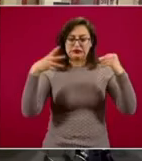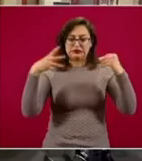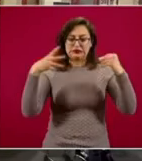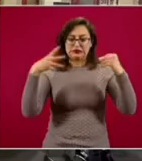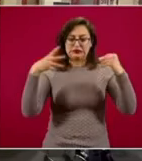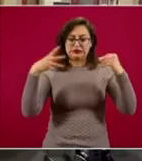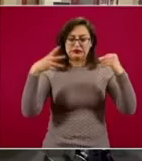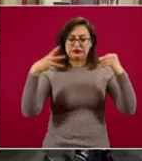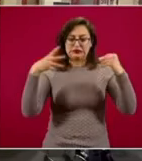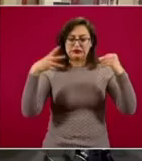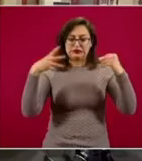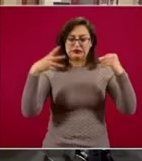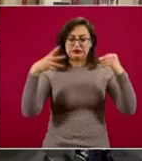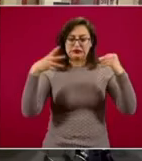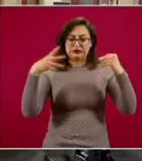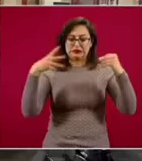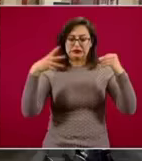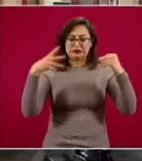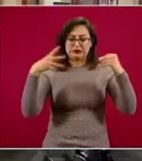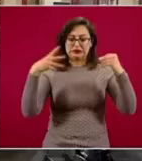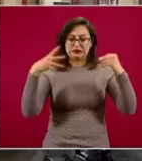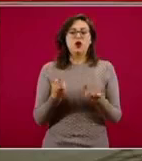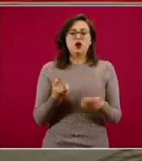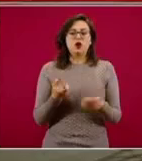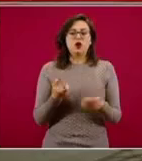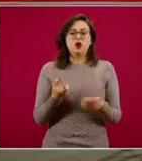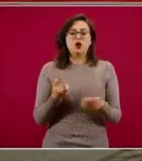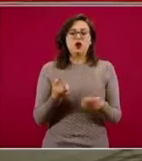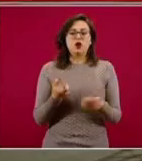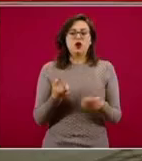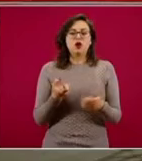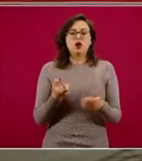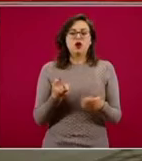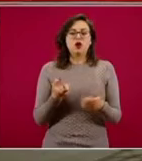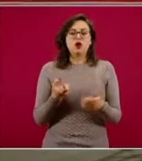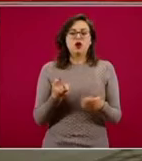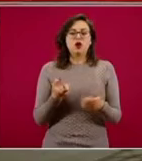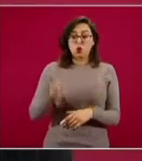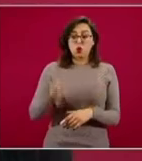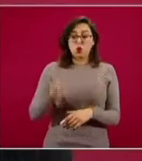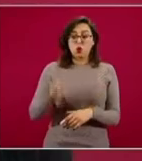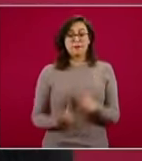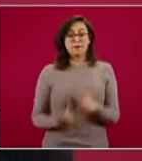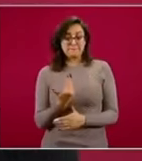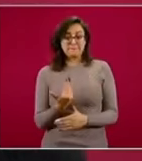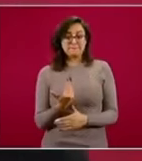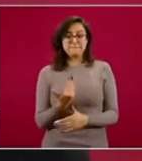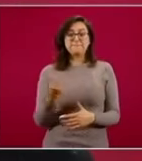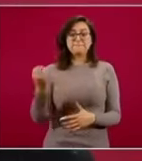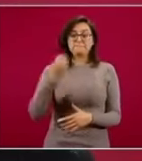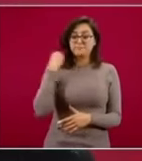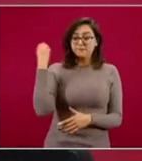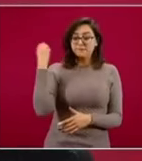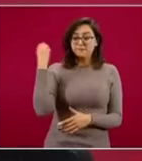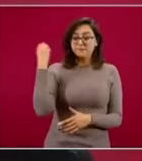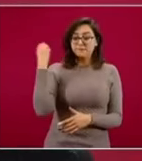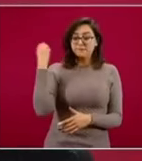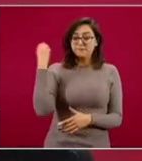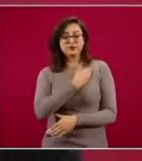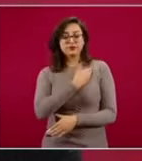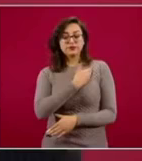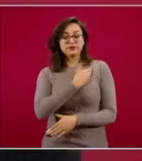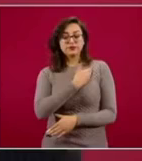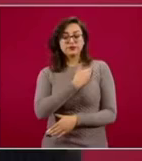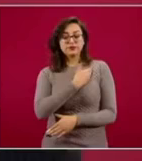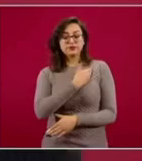epidemia. Esta misma mañana en la conferencia matutina el presidente enfatizaba este aspecto y yo, al presentar las curvas